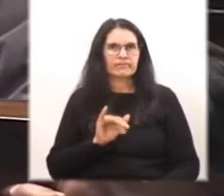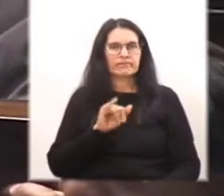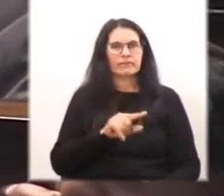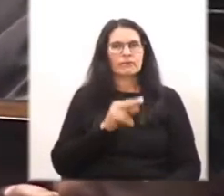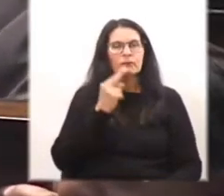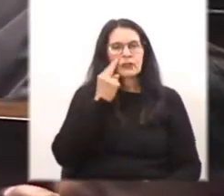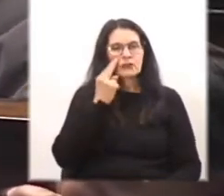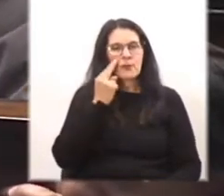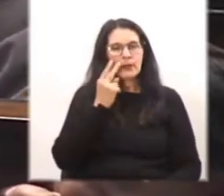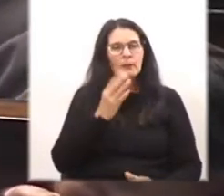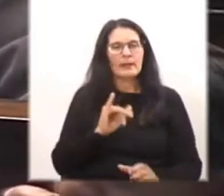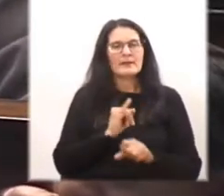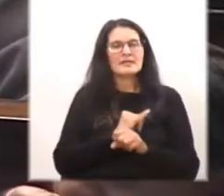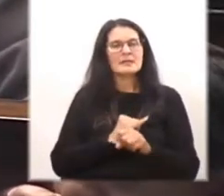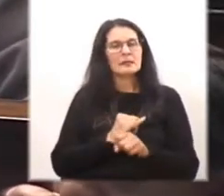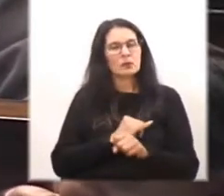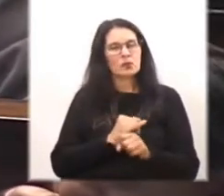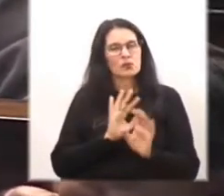problemas institucionales